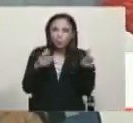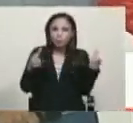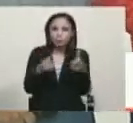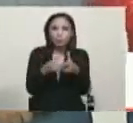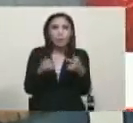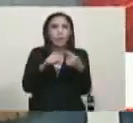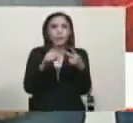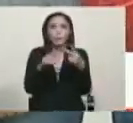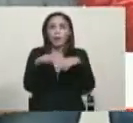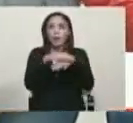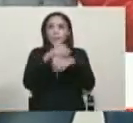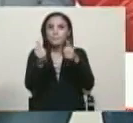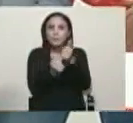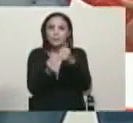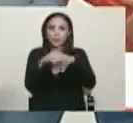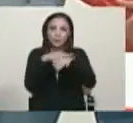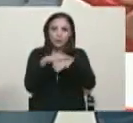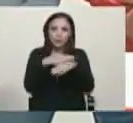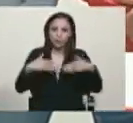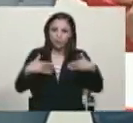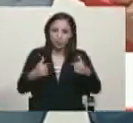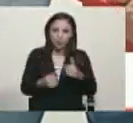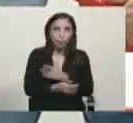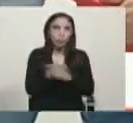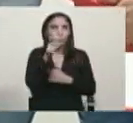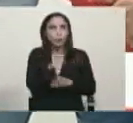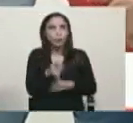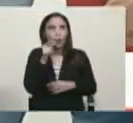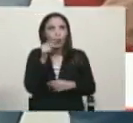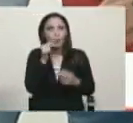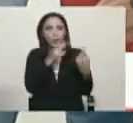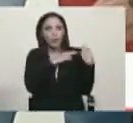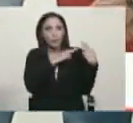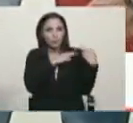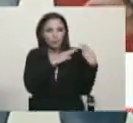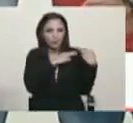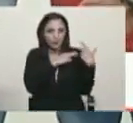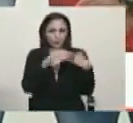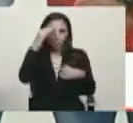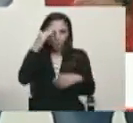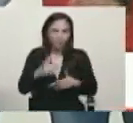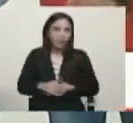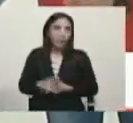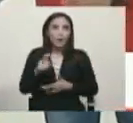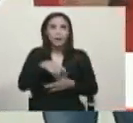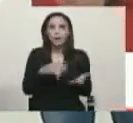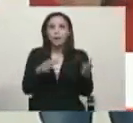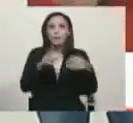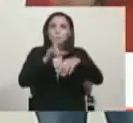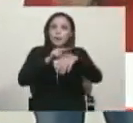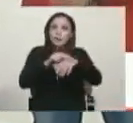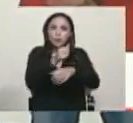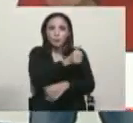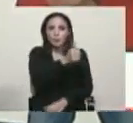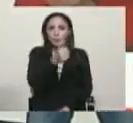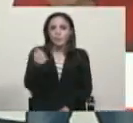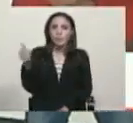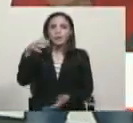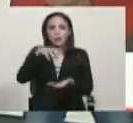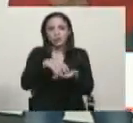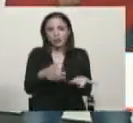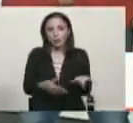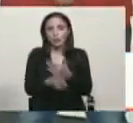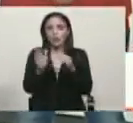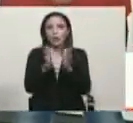Salud, el comandante de la SODI, siempre en unión cívico-militar, y nuestro equipo de médicos, director de salud del Estado y